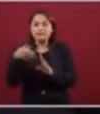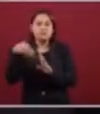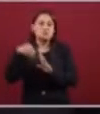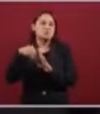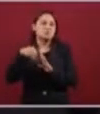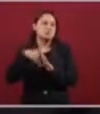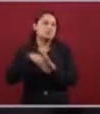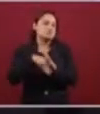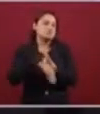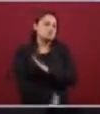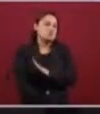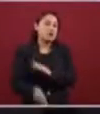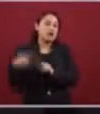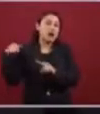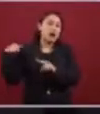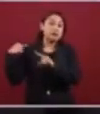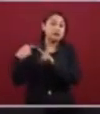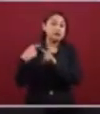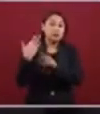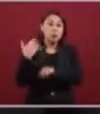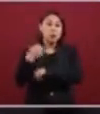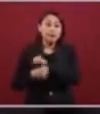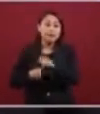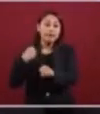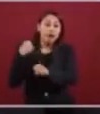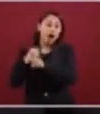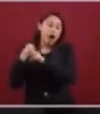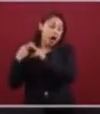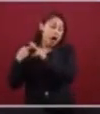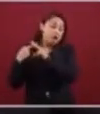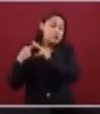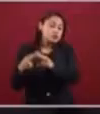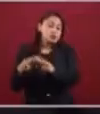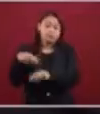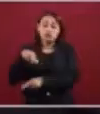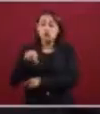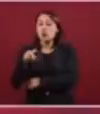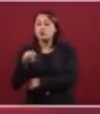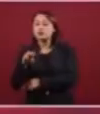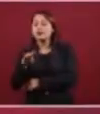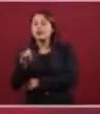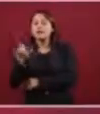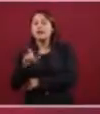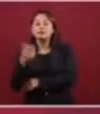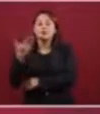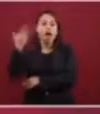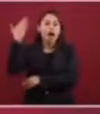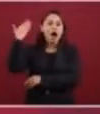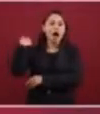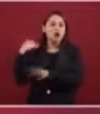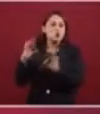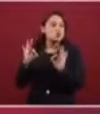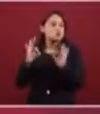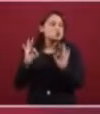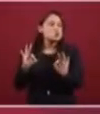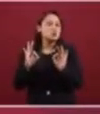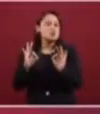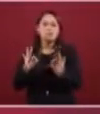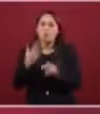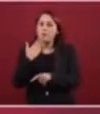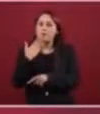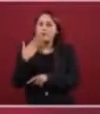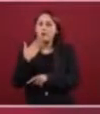abismo. 50 años de historia en donde Notimex ha tenido épocas de oro y que, sin embargo, en los